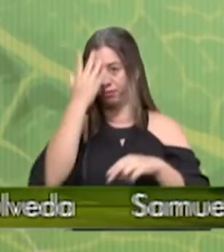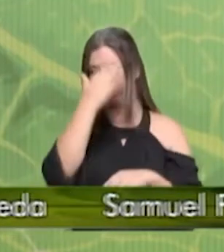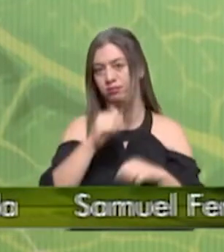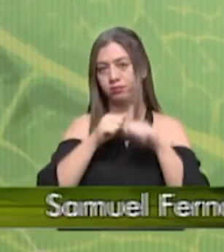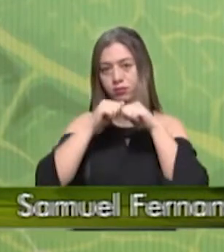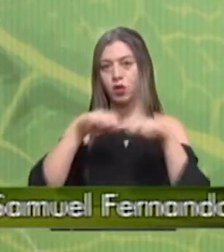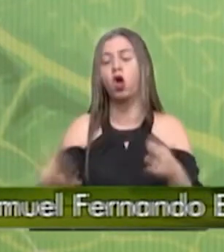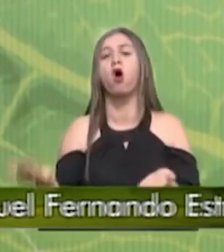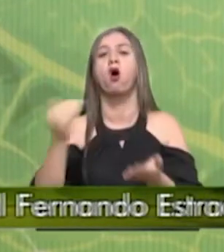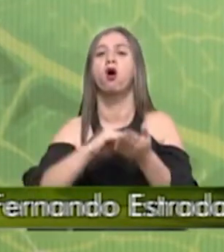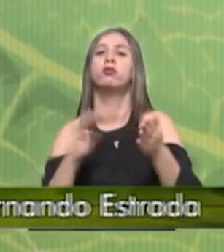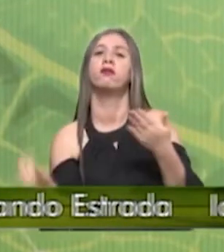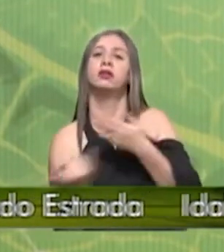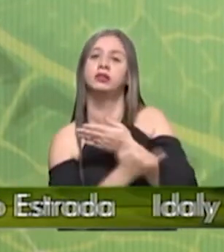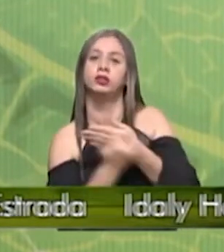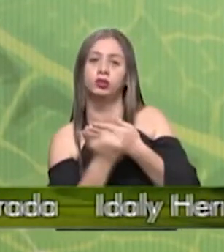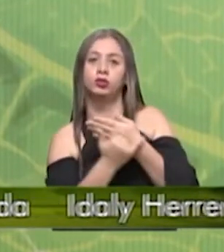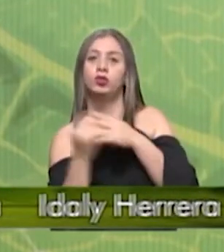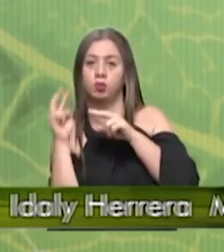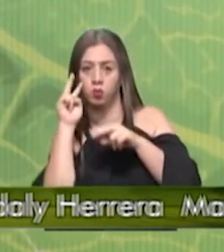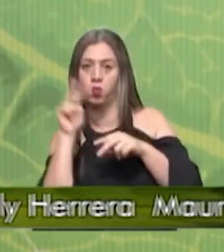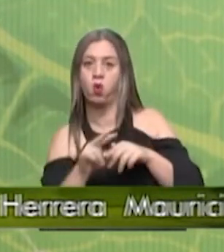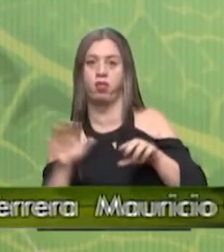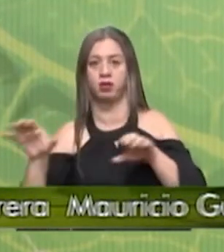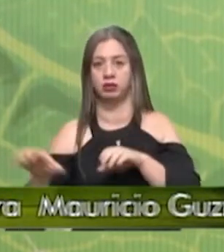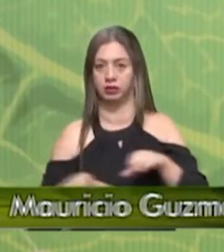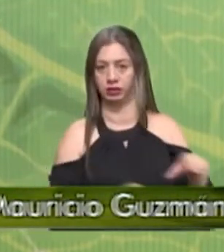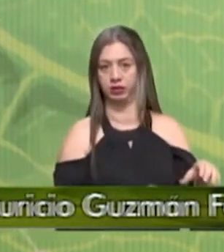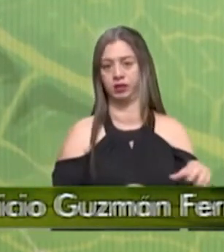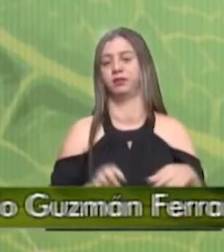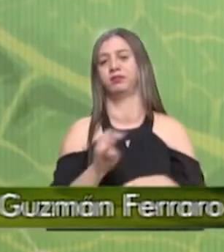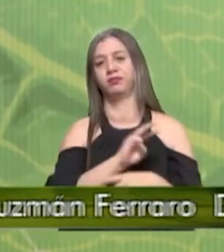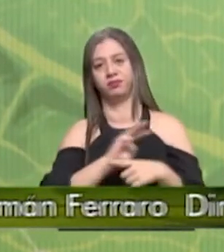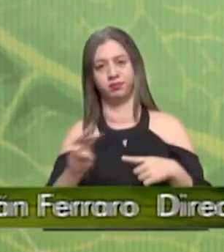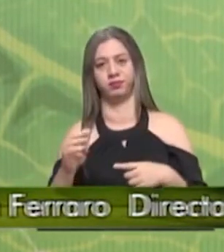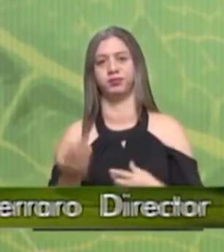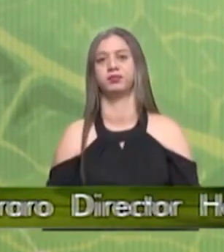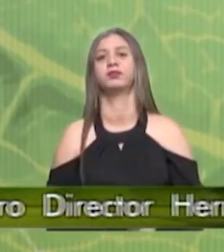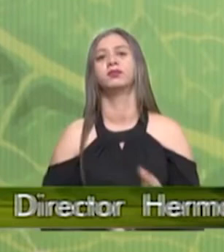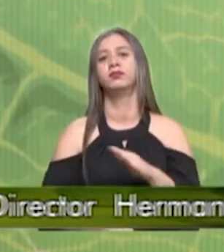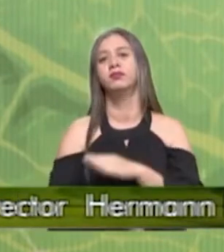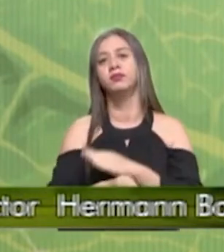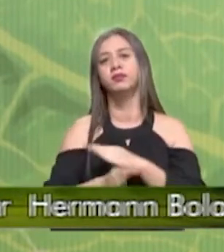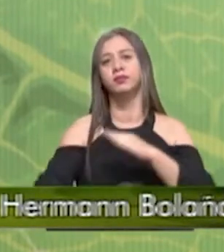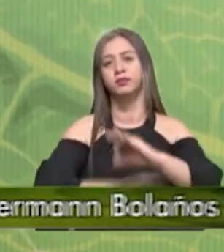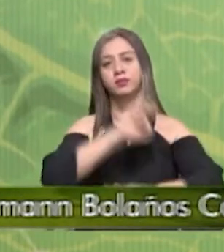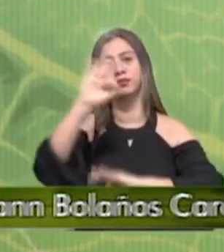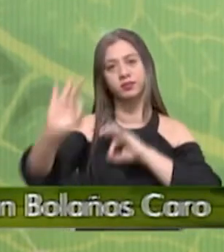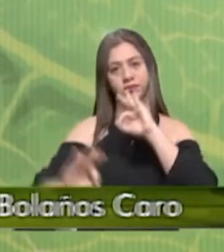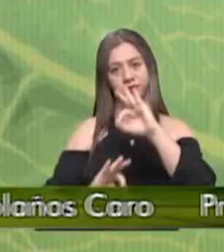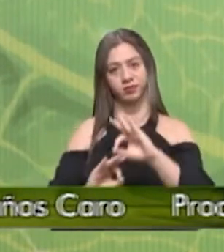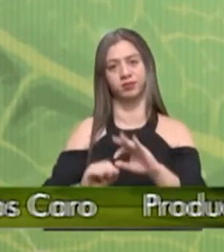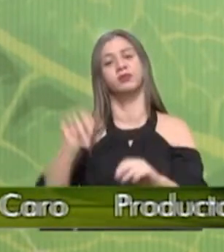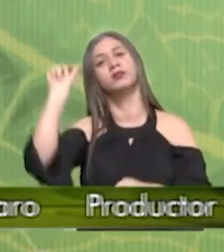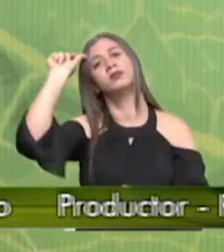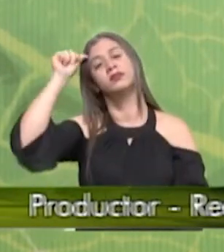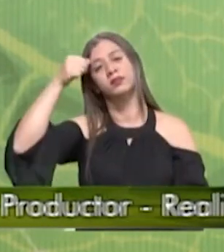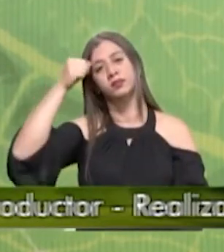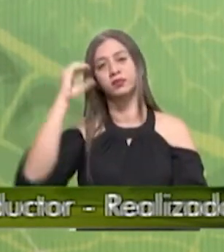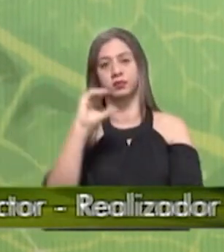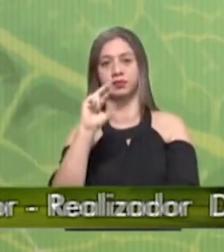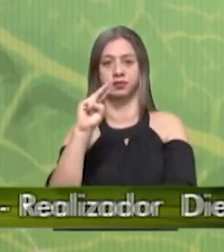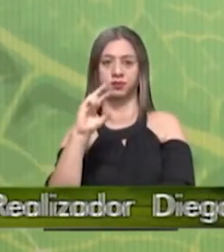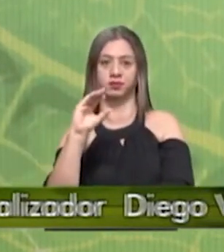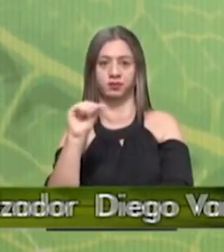Pueden volver a ver el informativo en nuestro canal youtube.com barra informativo CBC. Sigan en Sintonía de Telepacífico y recuerden que en la CBC